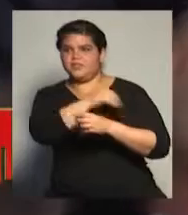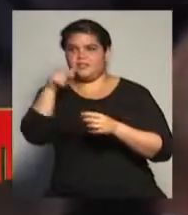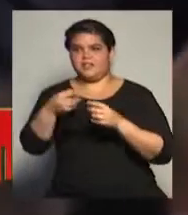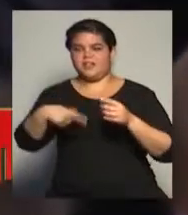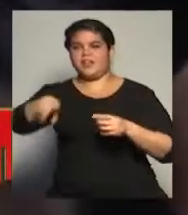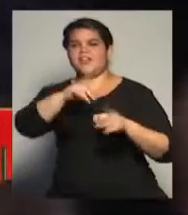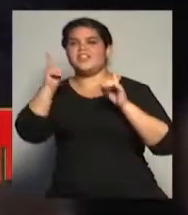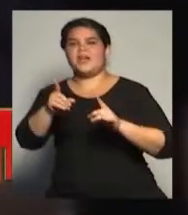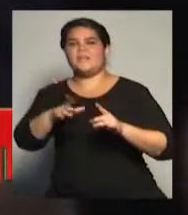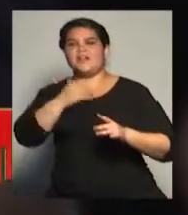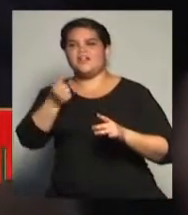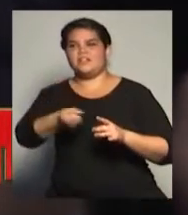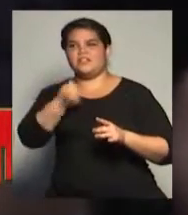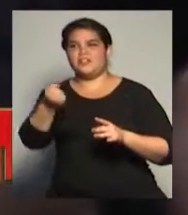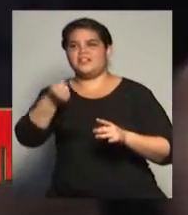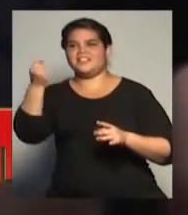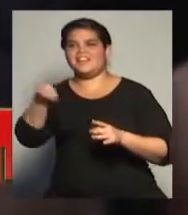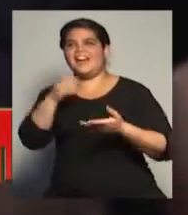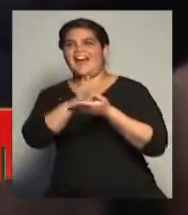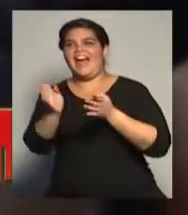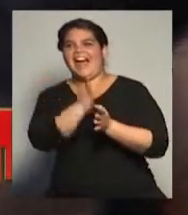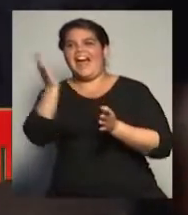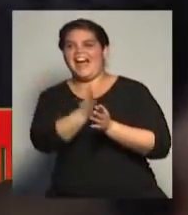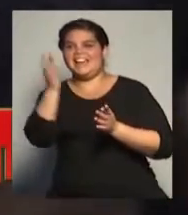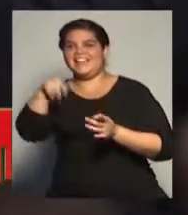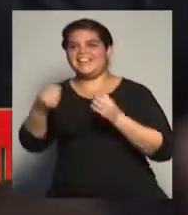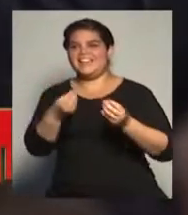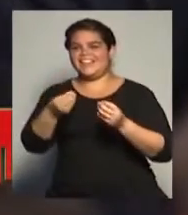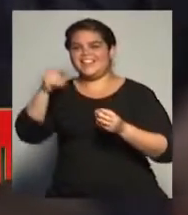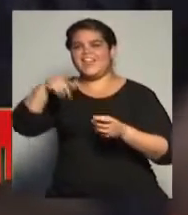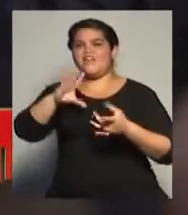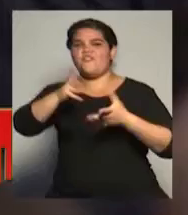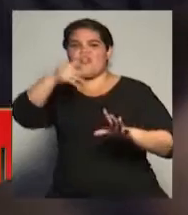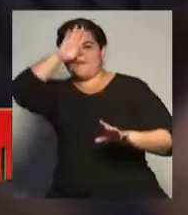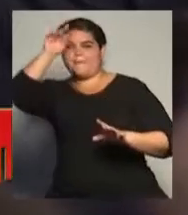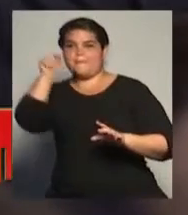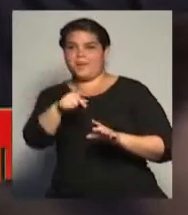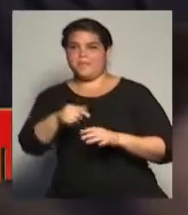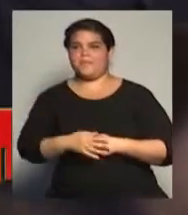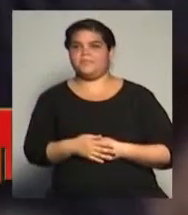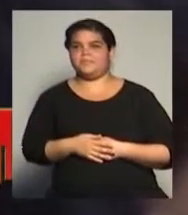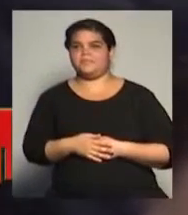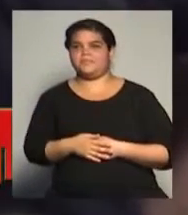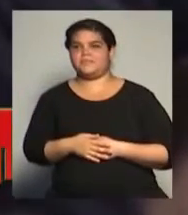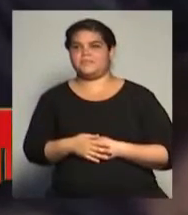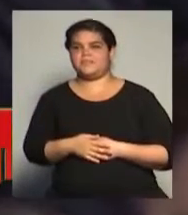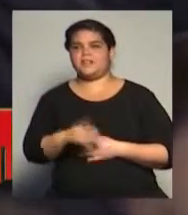la alegría del Evangelio, donde está como todo el programa del papado, ¿no? De manera amplia y